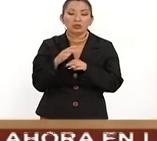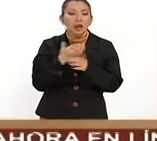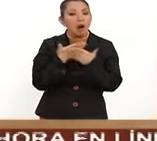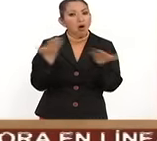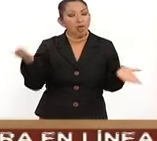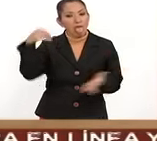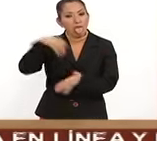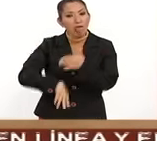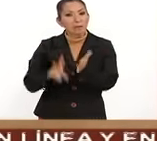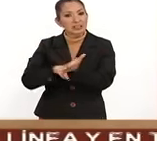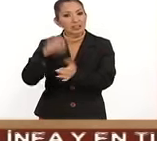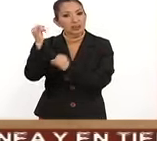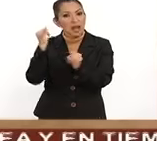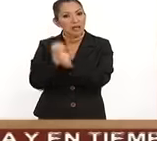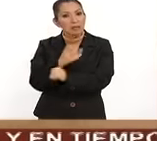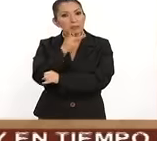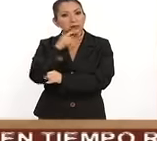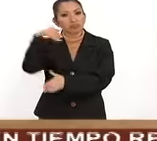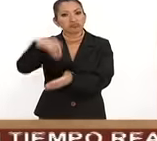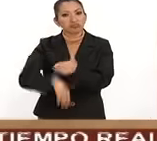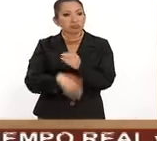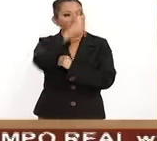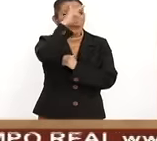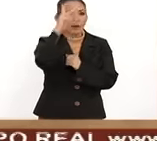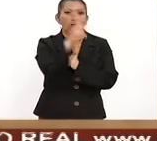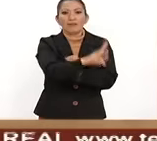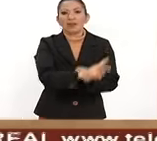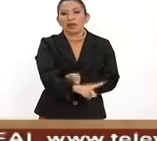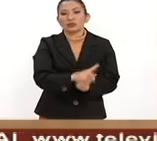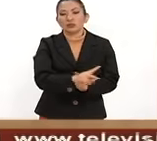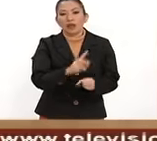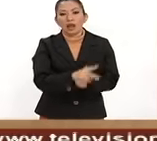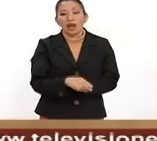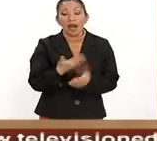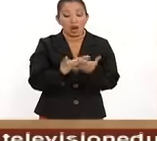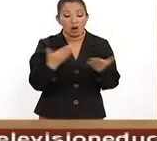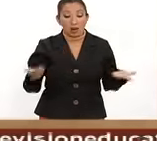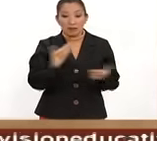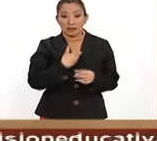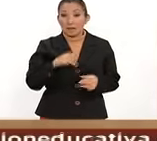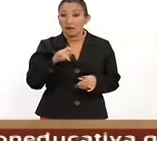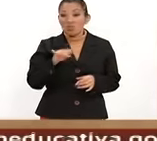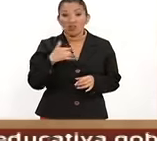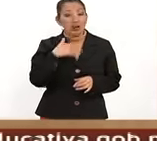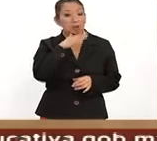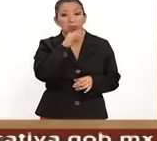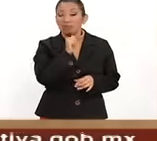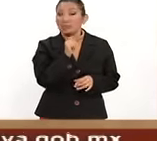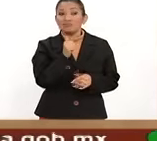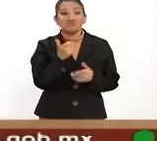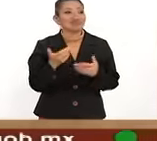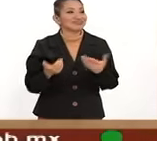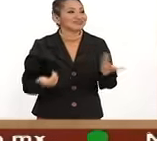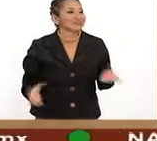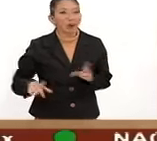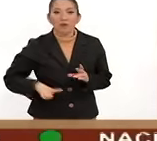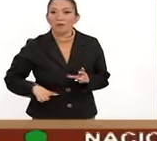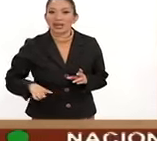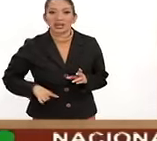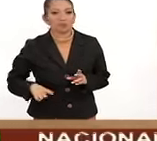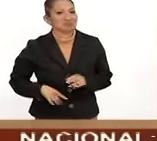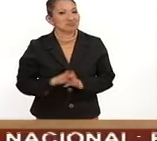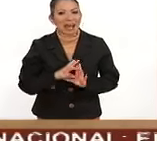la caída de los precios internacionales del petróleo, es decir, ya Maduro está con pocas posibilidades de poder